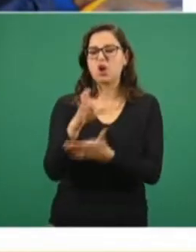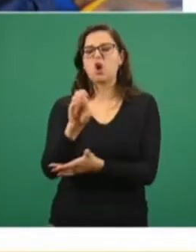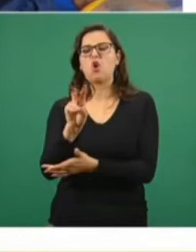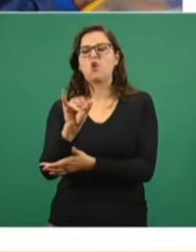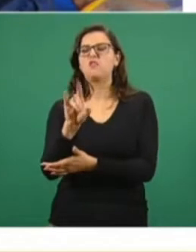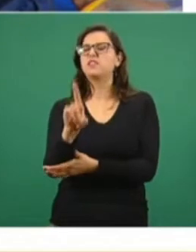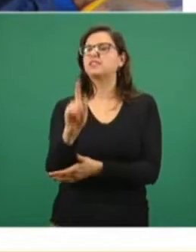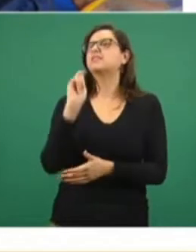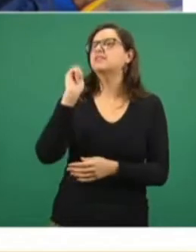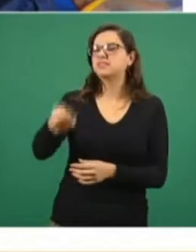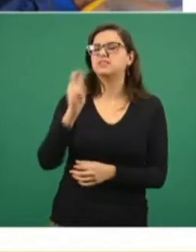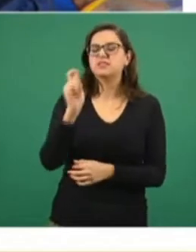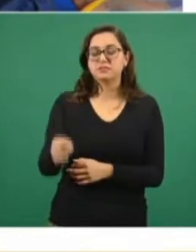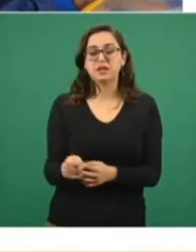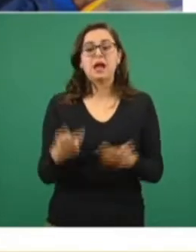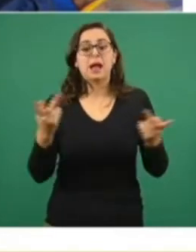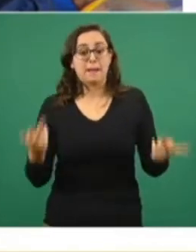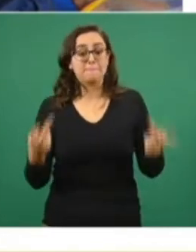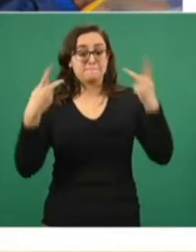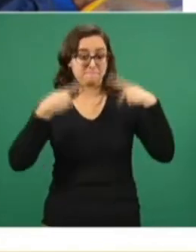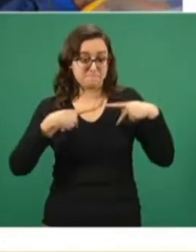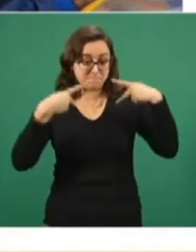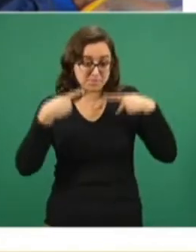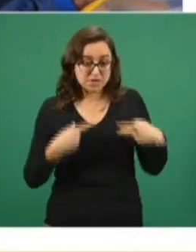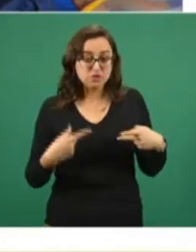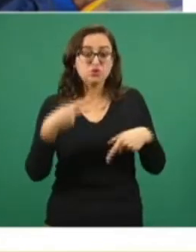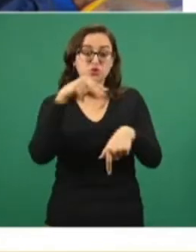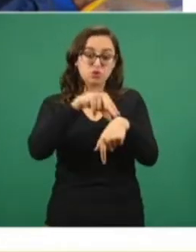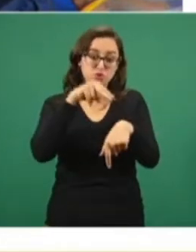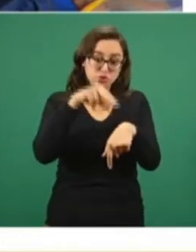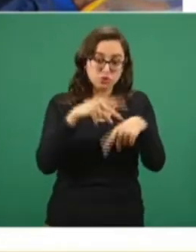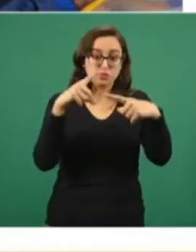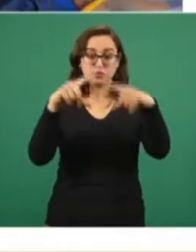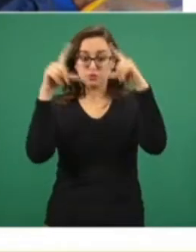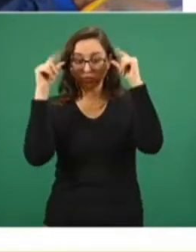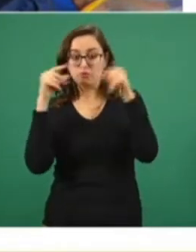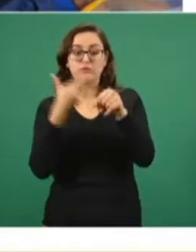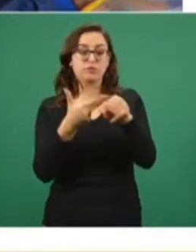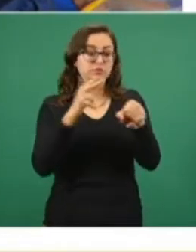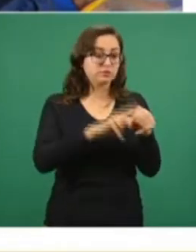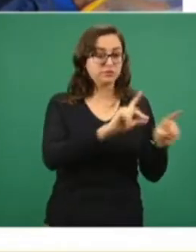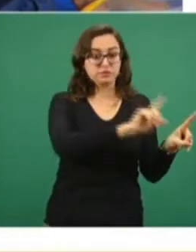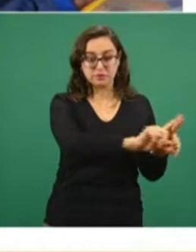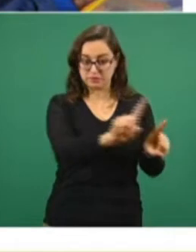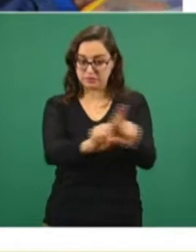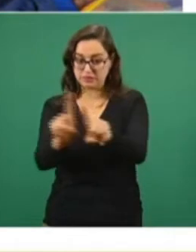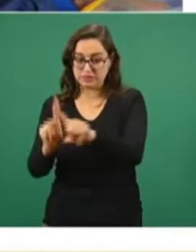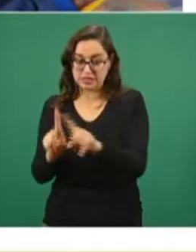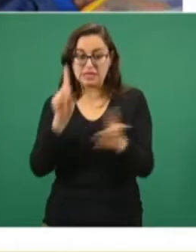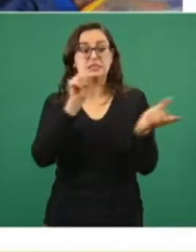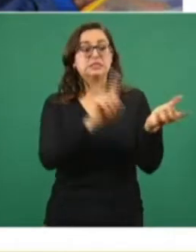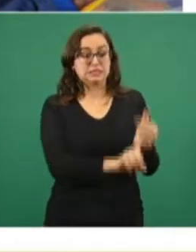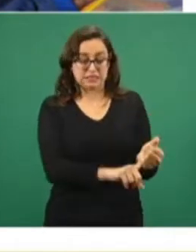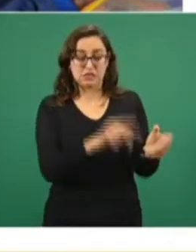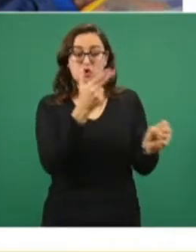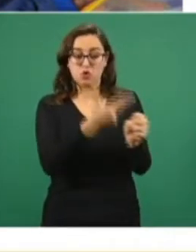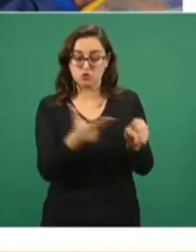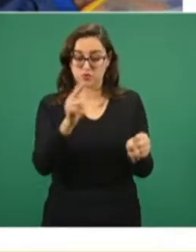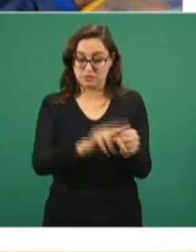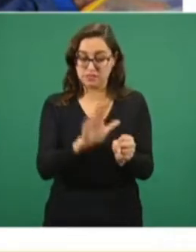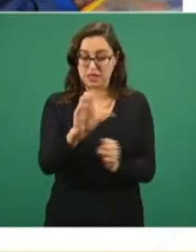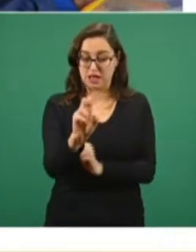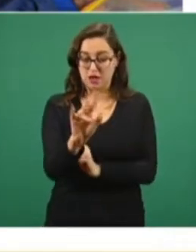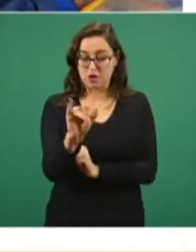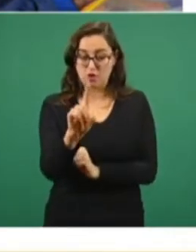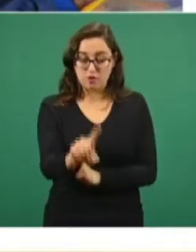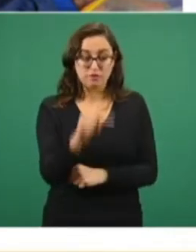Es un reconocimiento de carácter económico que se otorga al personal médico y no médico que trabaja en las áreas específicas